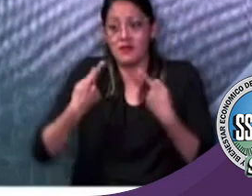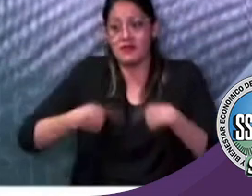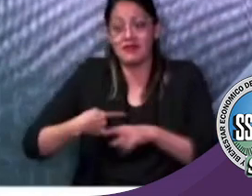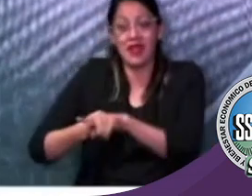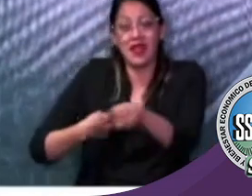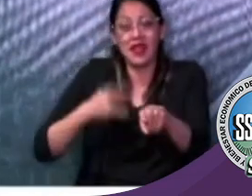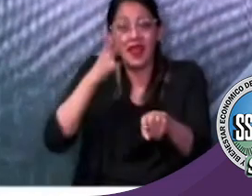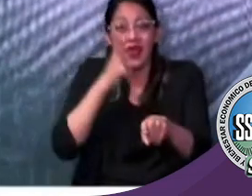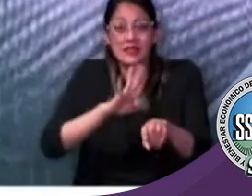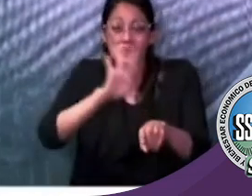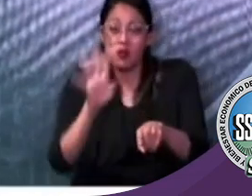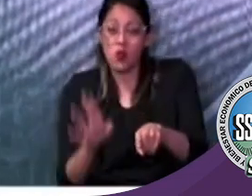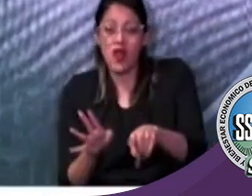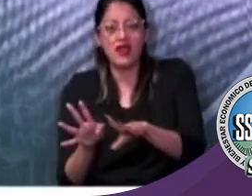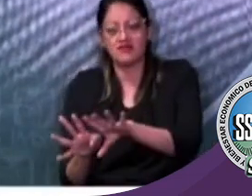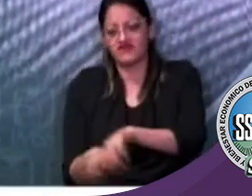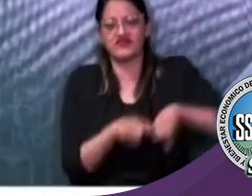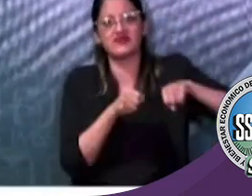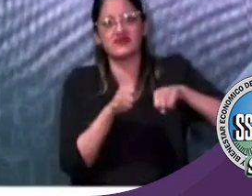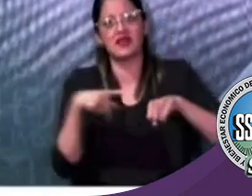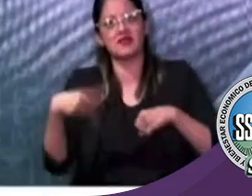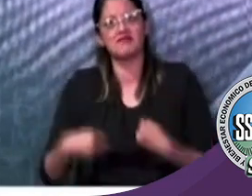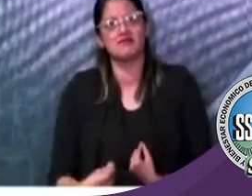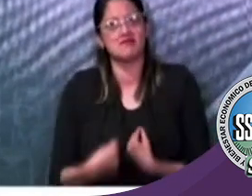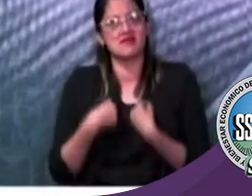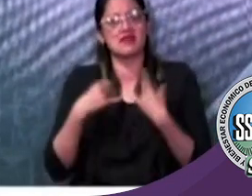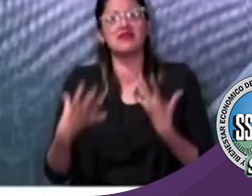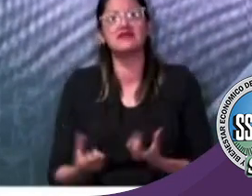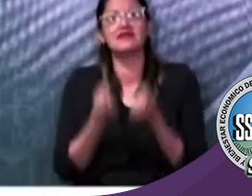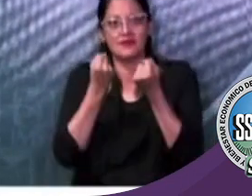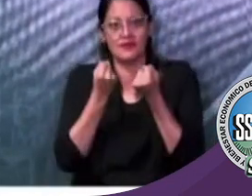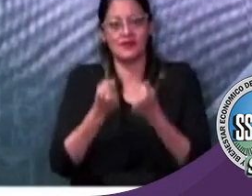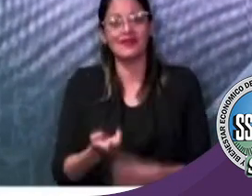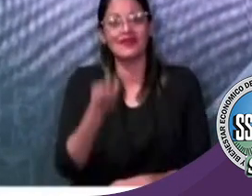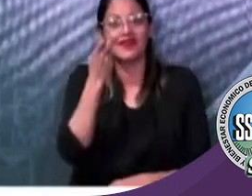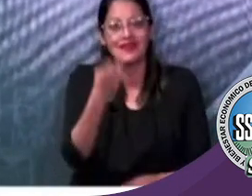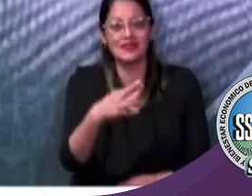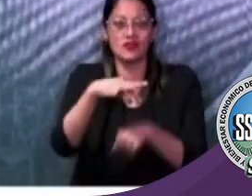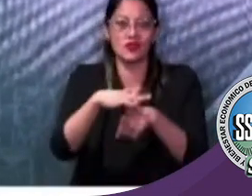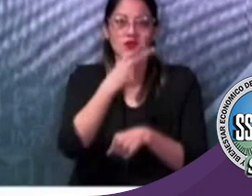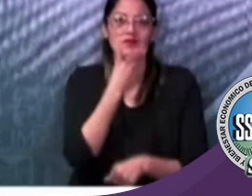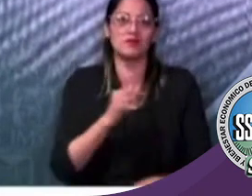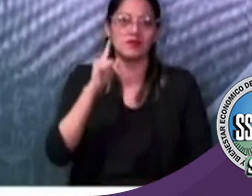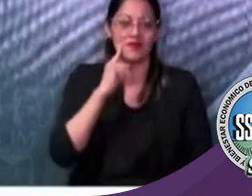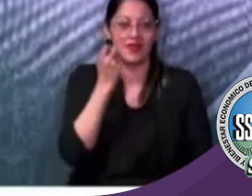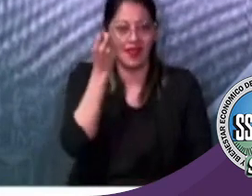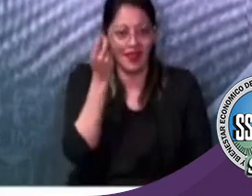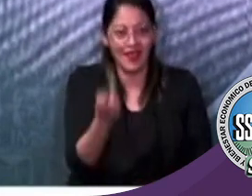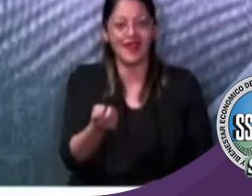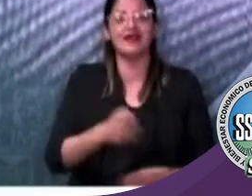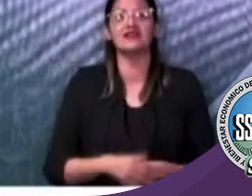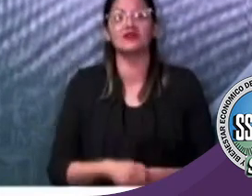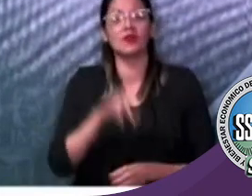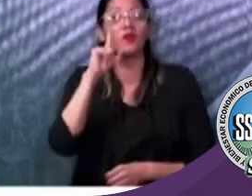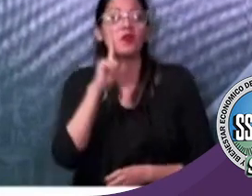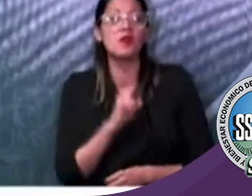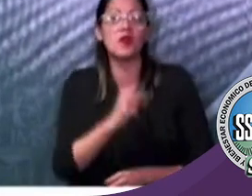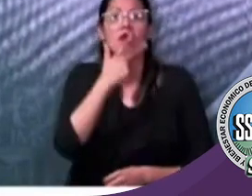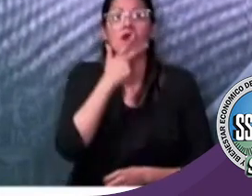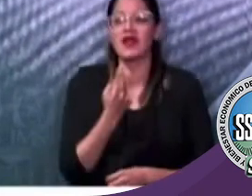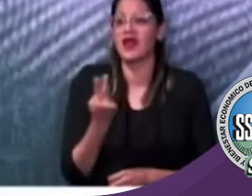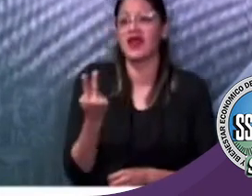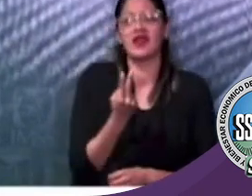muerte a una persona. Esa es una médica y un médico, mujeres y hombres con